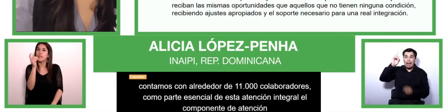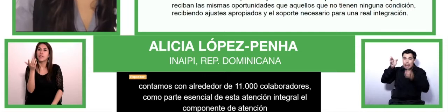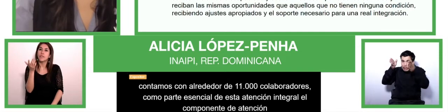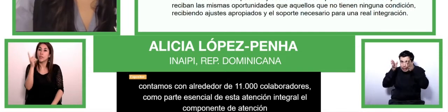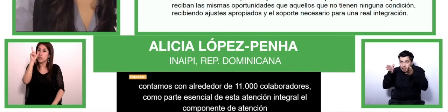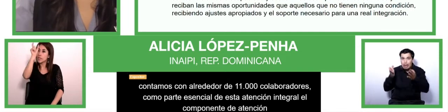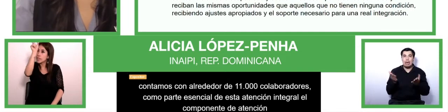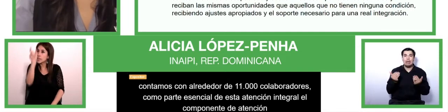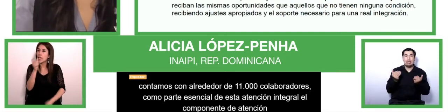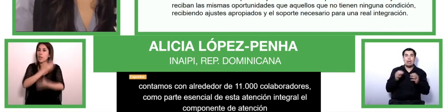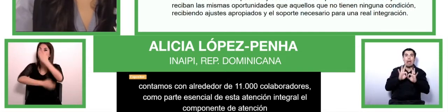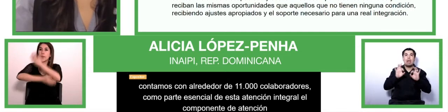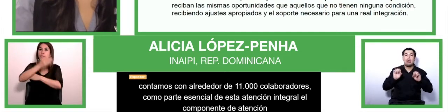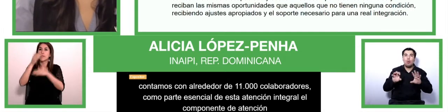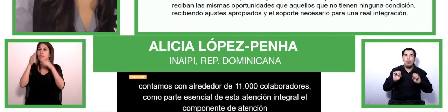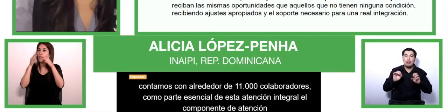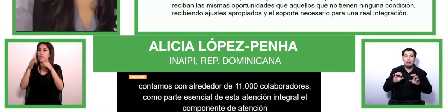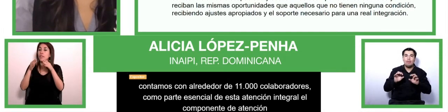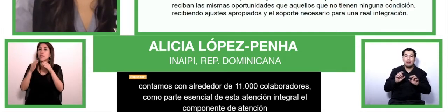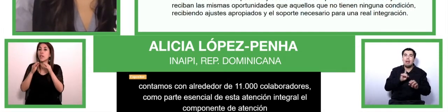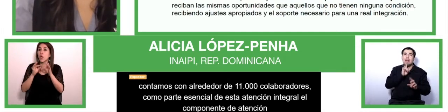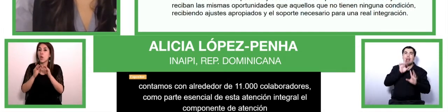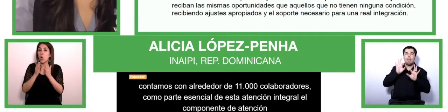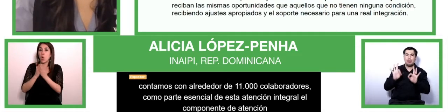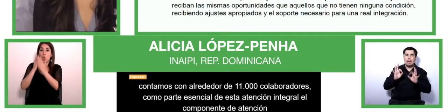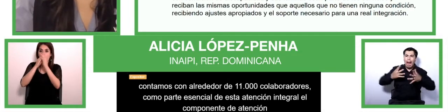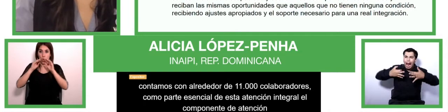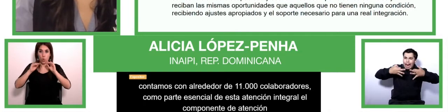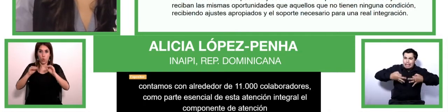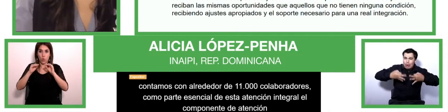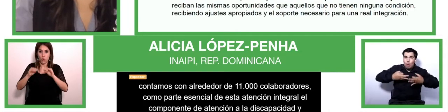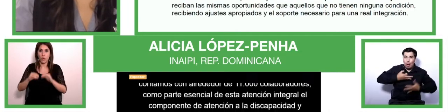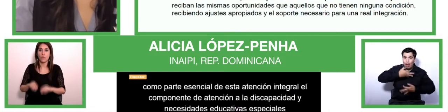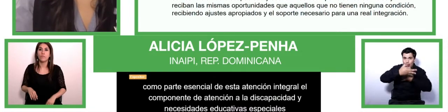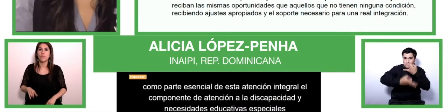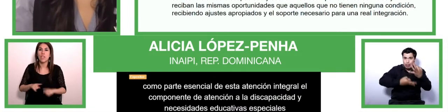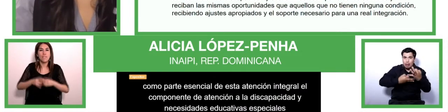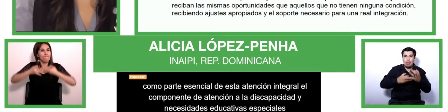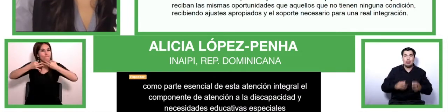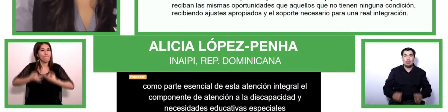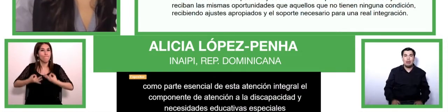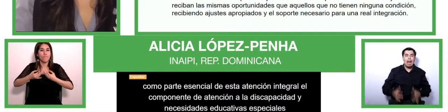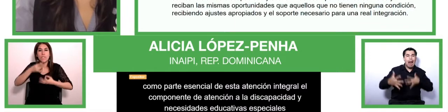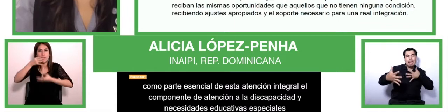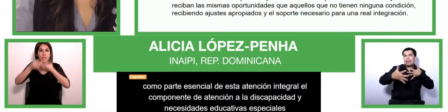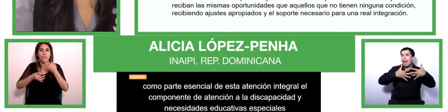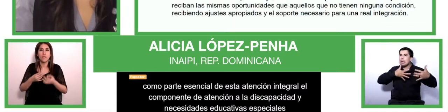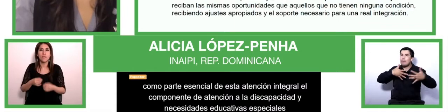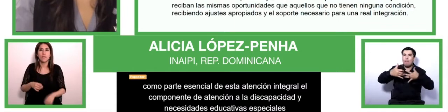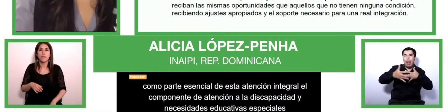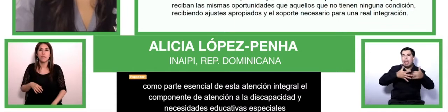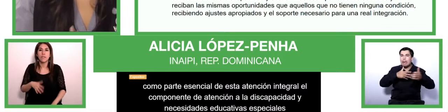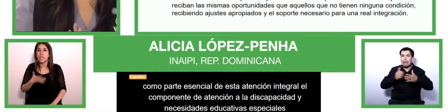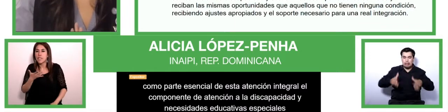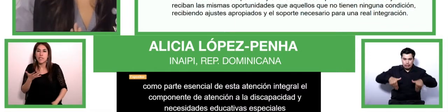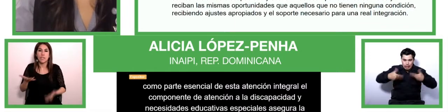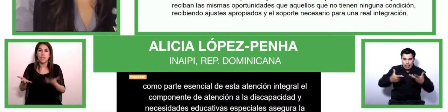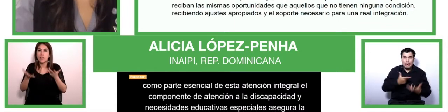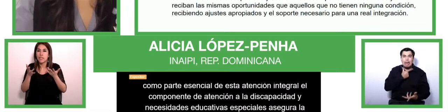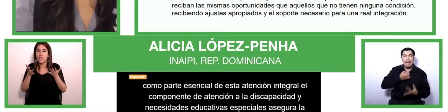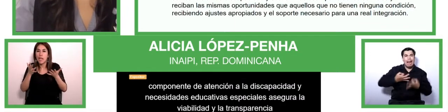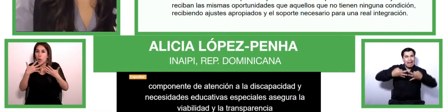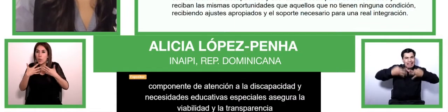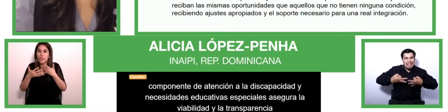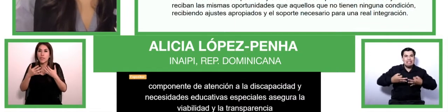la discapacidad y necesidades educativas especiales asegura la viabilidad y la transparencia y